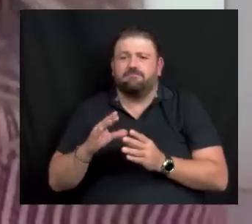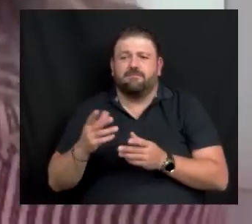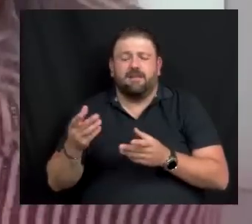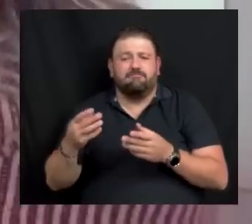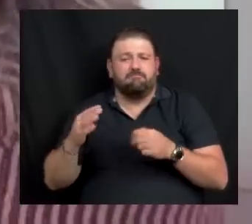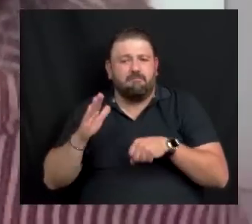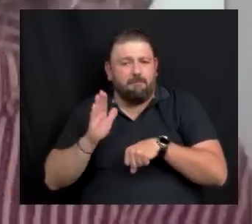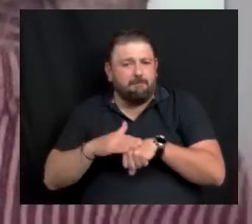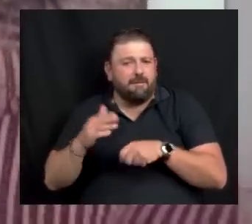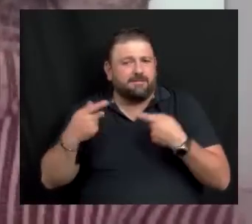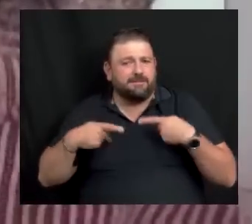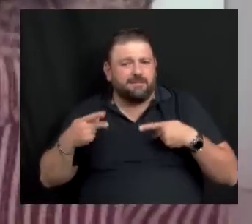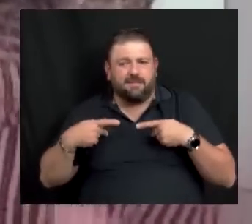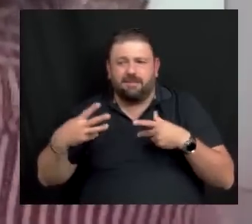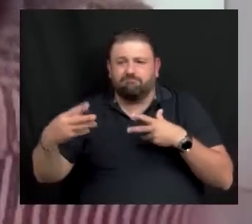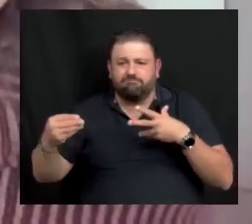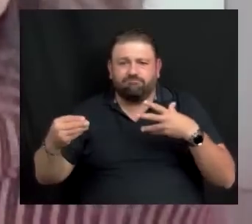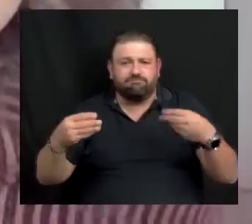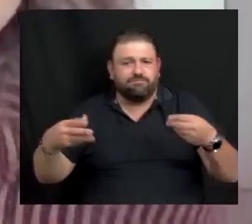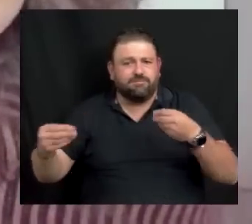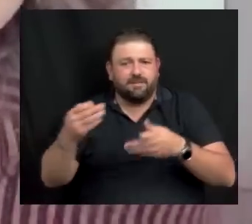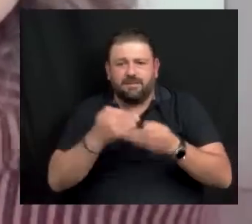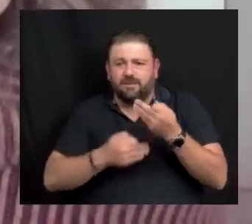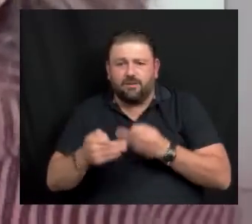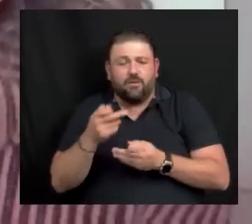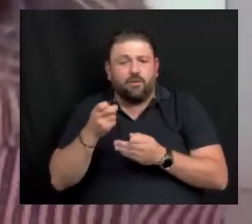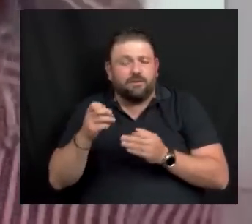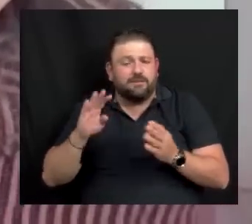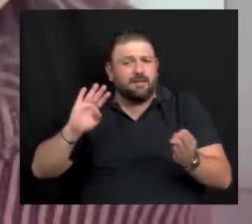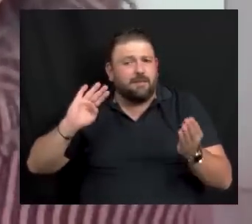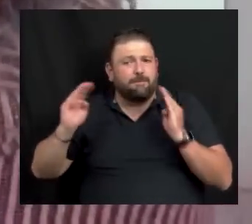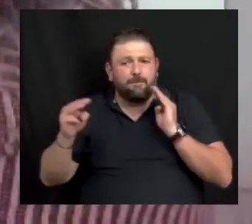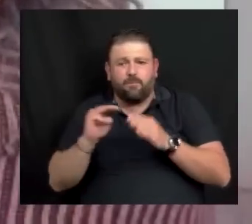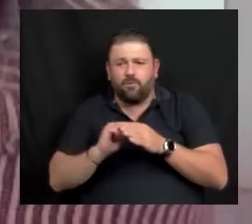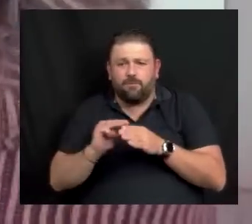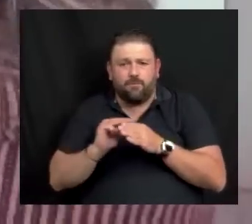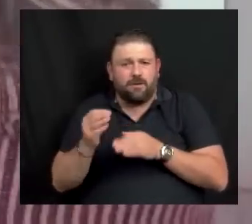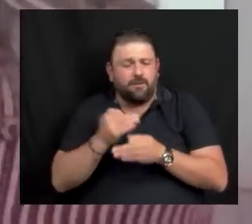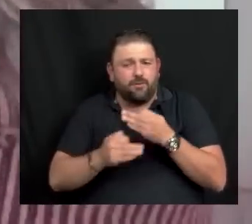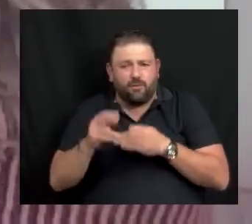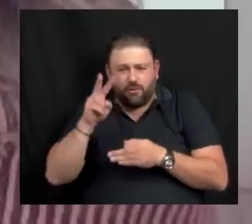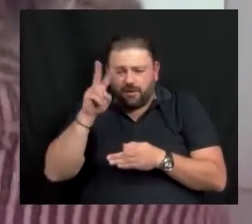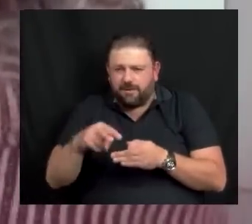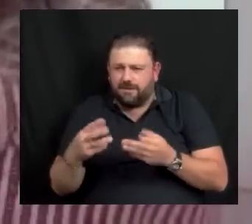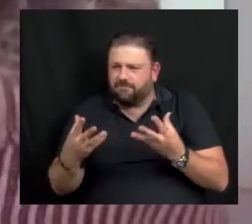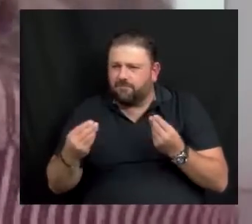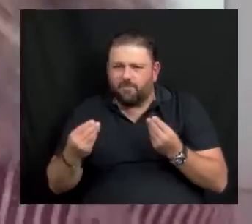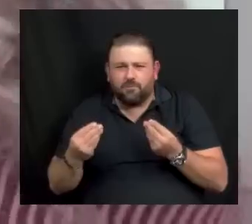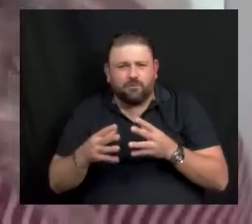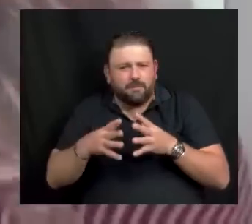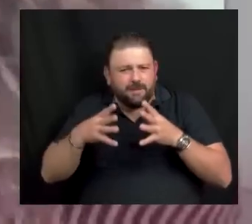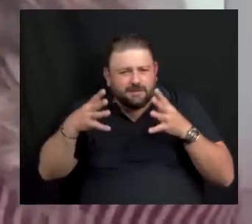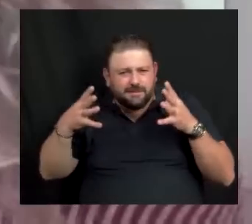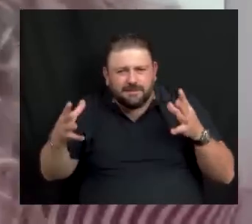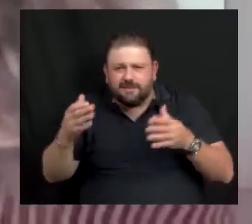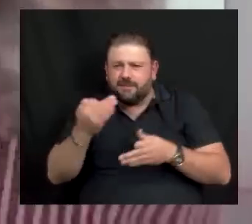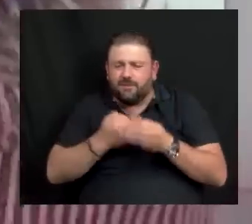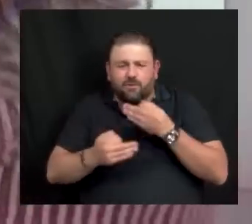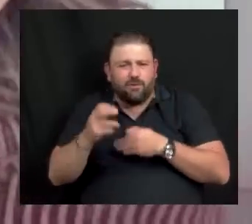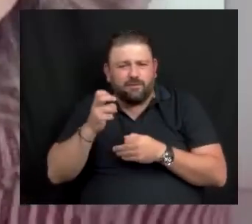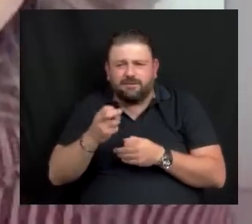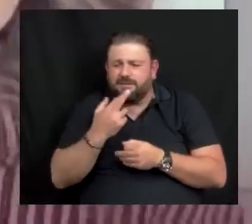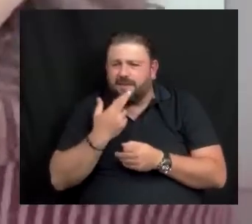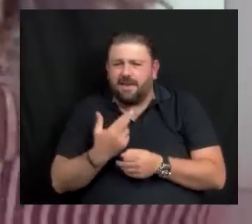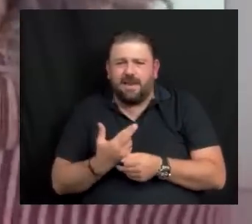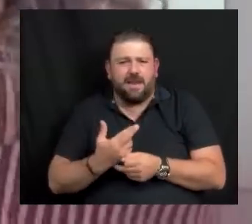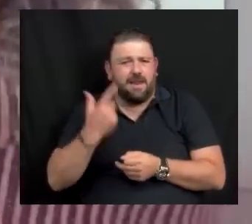de mi organización. El Mundo Morado tiene que ser muy grande, mucho más grande de lo que es ahora. ¿Por qué? Porque es la mejor empresa que